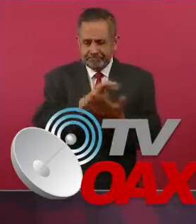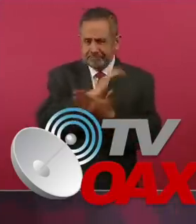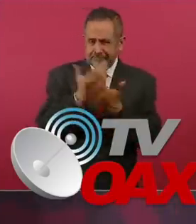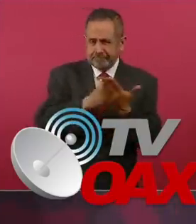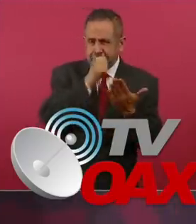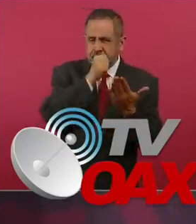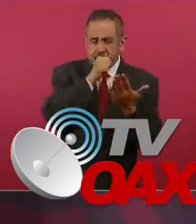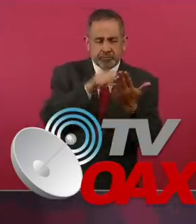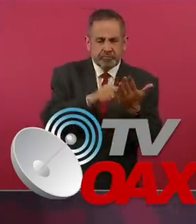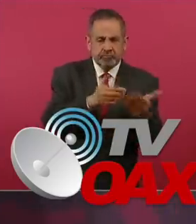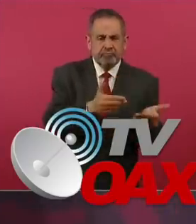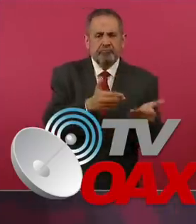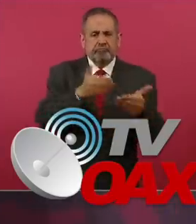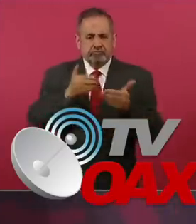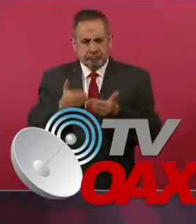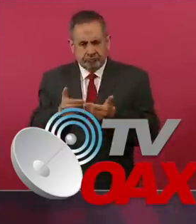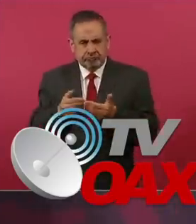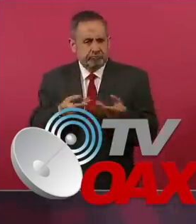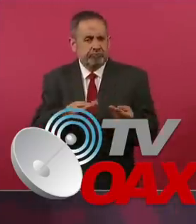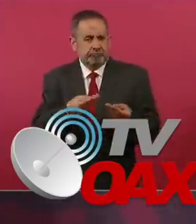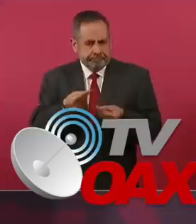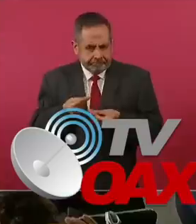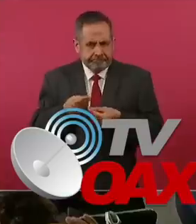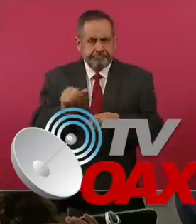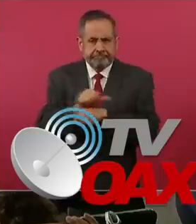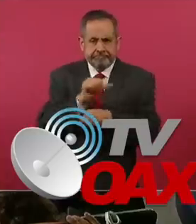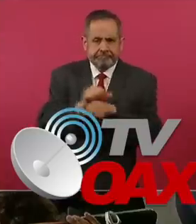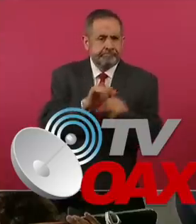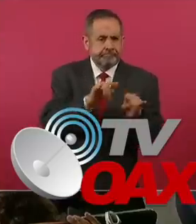contrato, lo cual significa que hoy en día